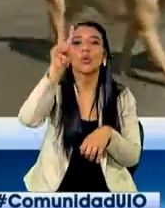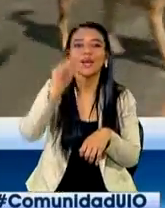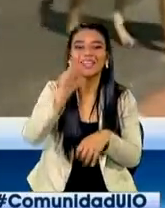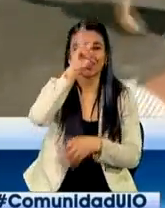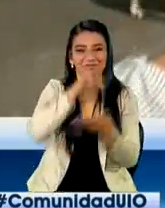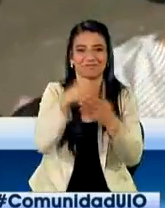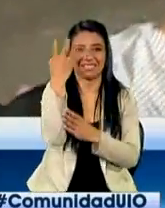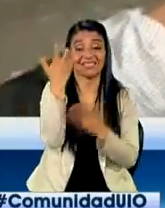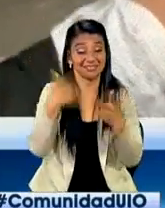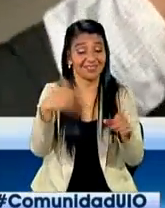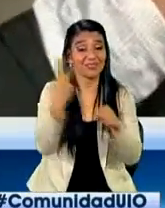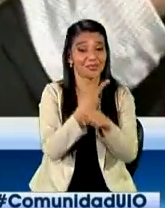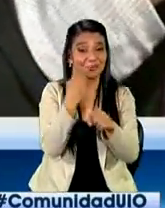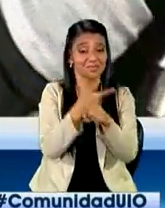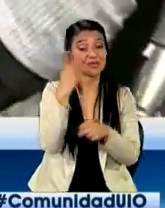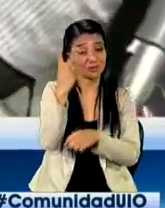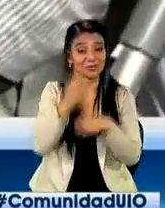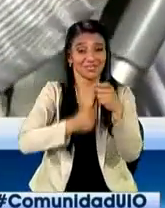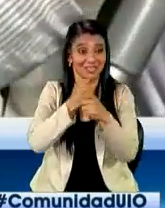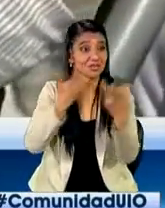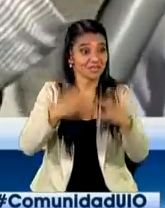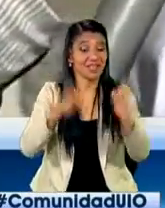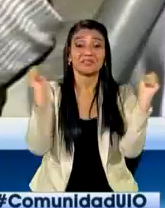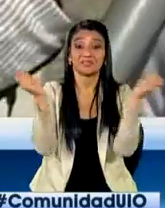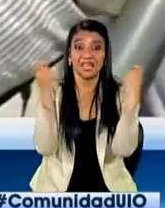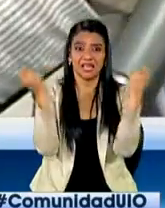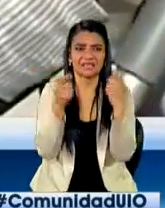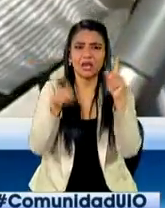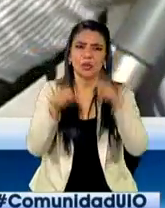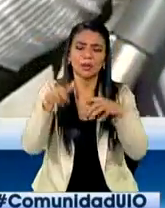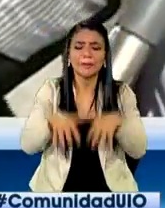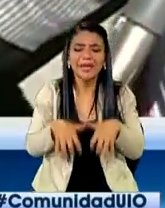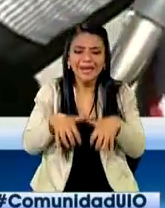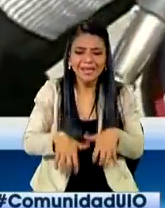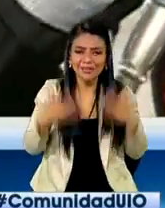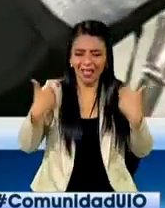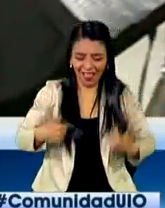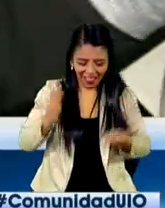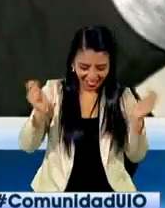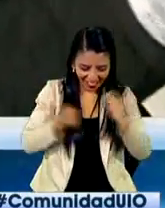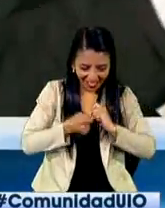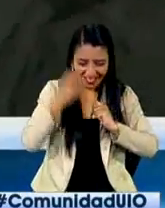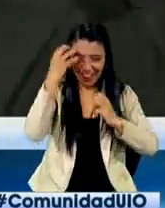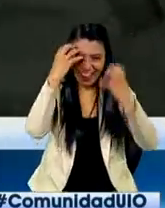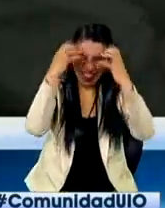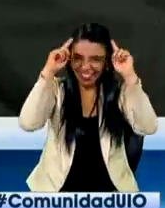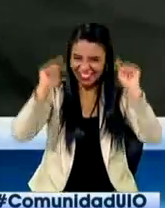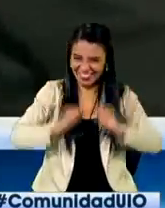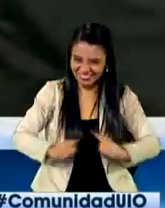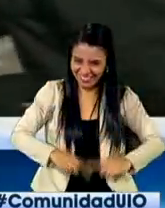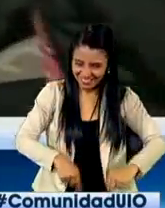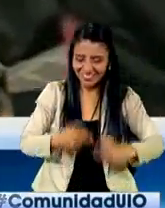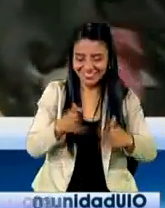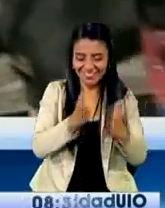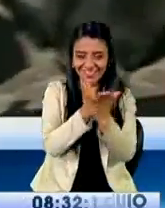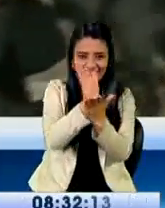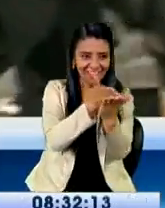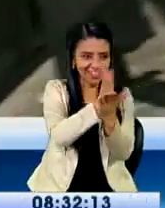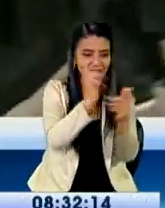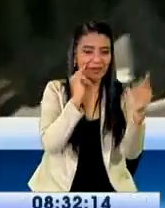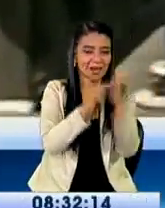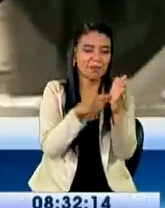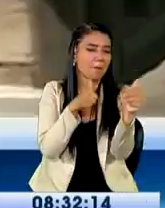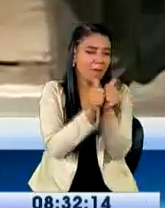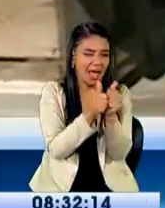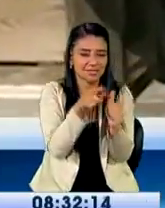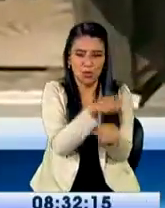edición de esta fiesta. Vamos a tener perritos disfrazados. Por supuesto, es un concurso. Va a haber varias categorías del perro más parecido a su dueño, el